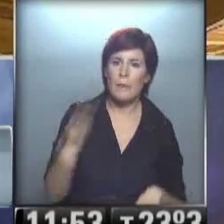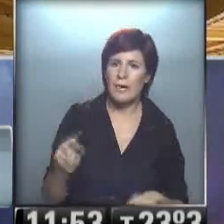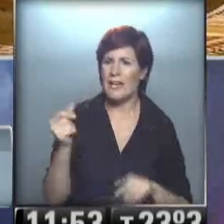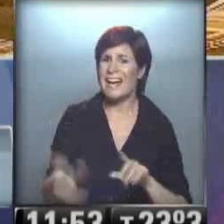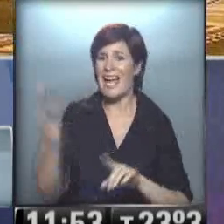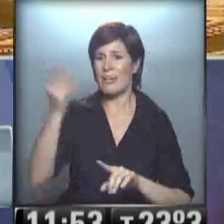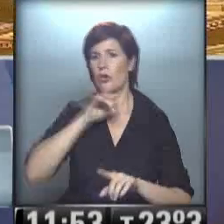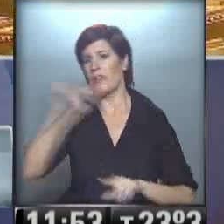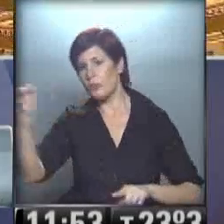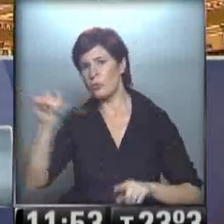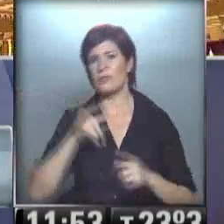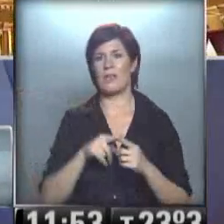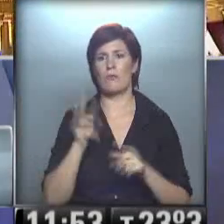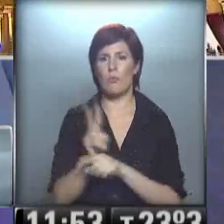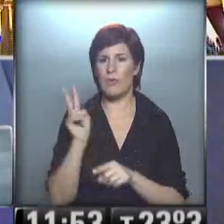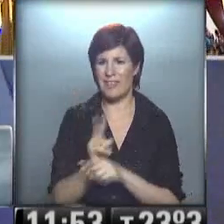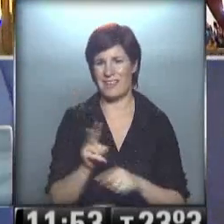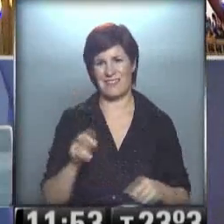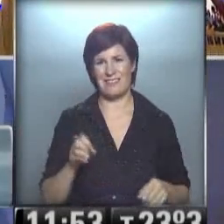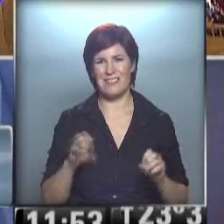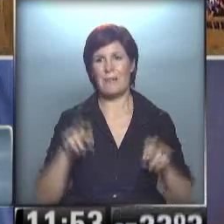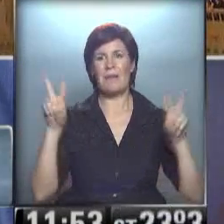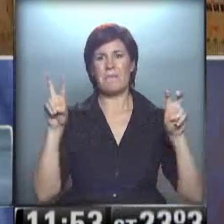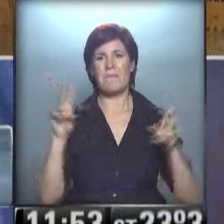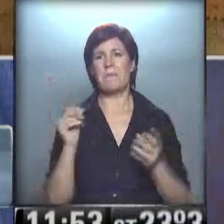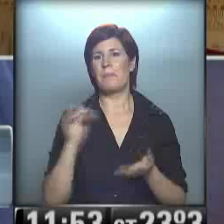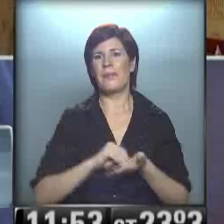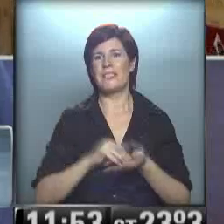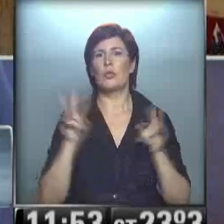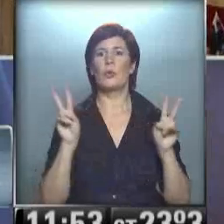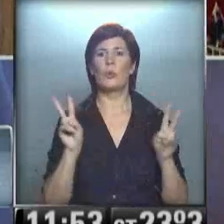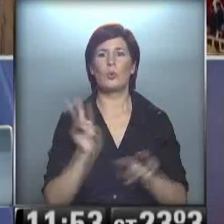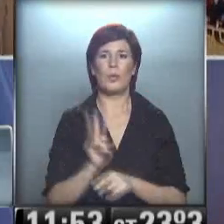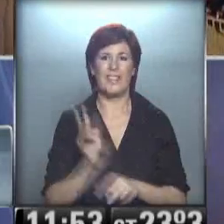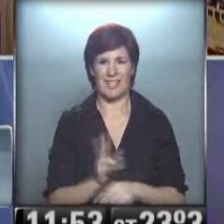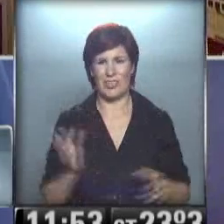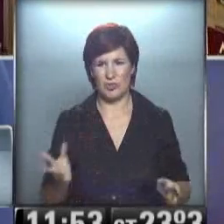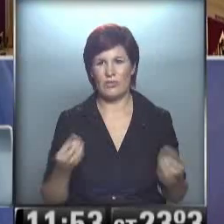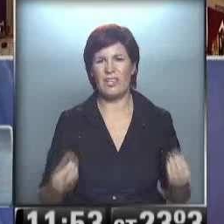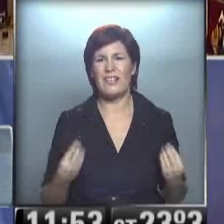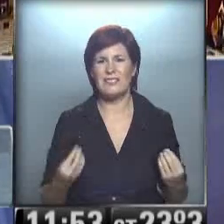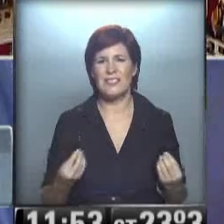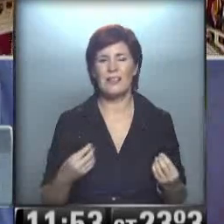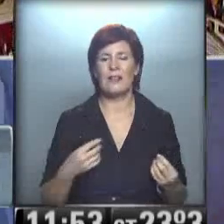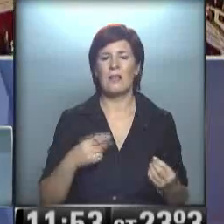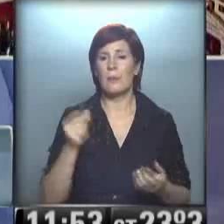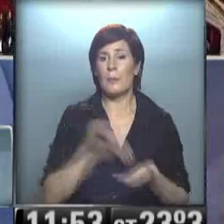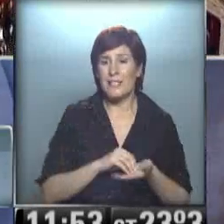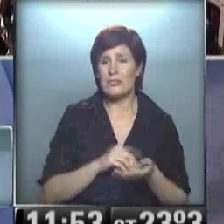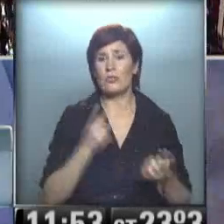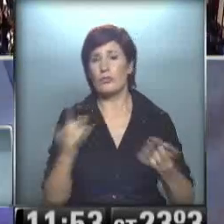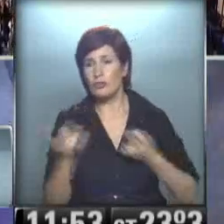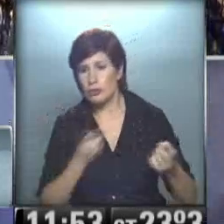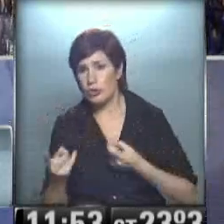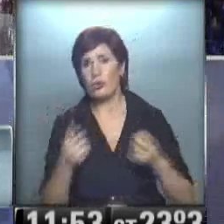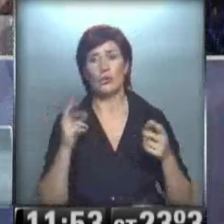este concepto de precios cuidados, que cambia el concepto de control de precios, el concepto de administración de precios por la Secretaría de